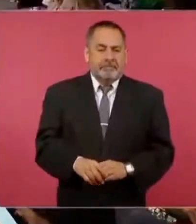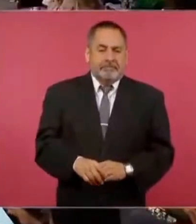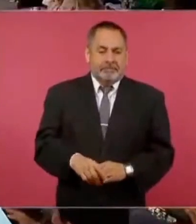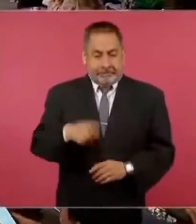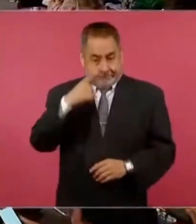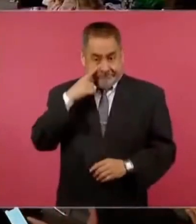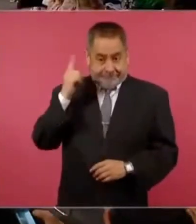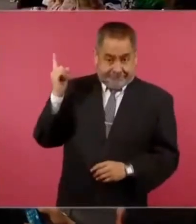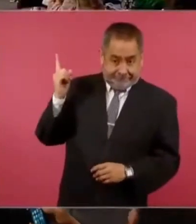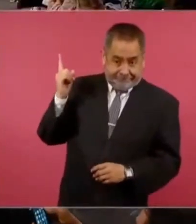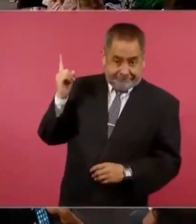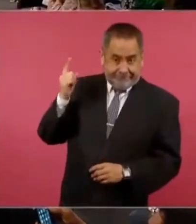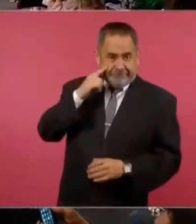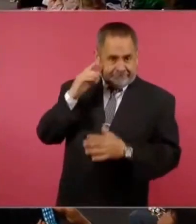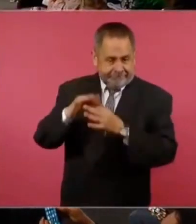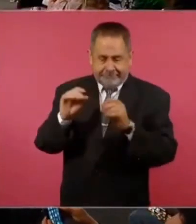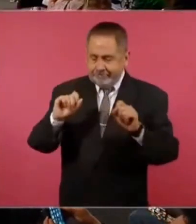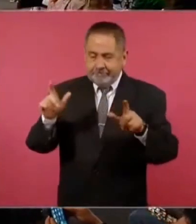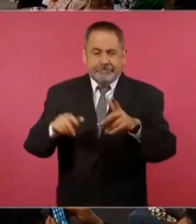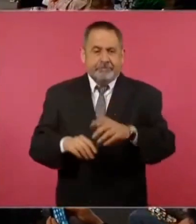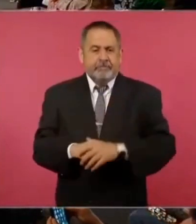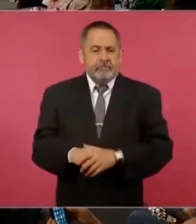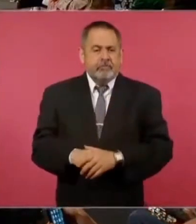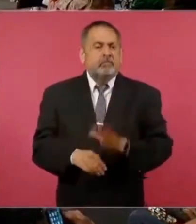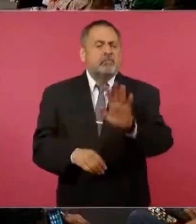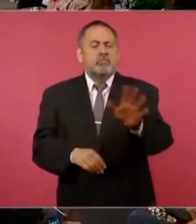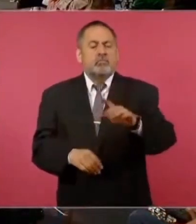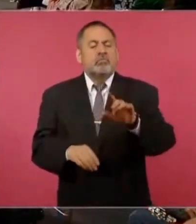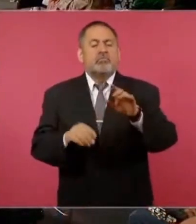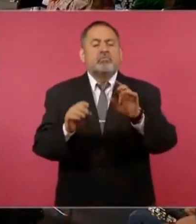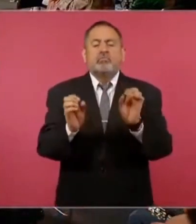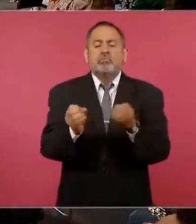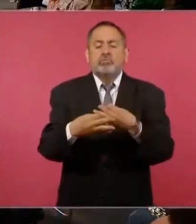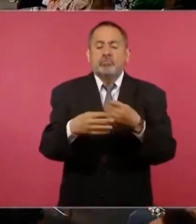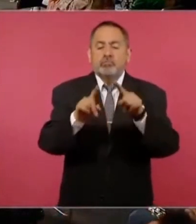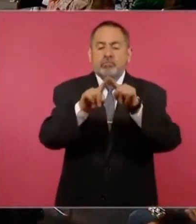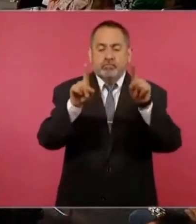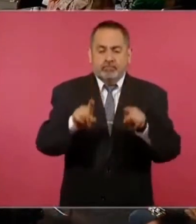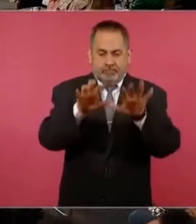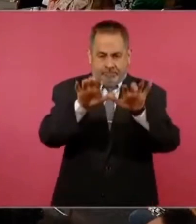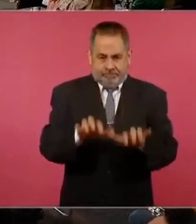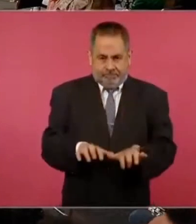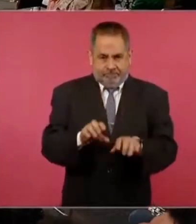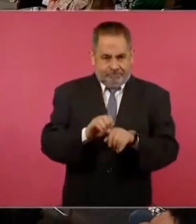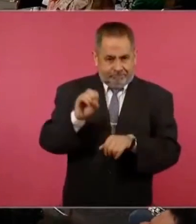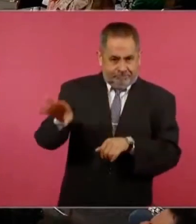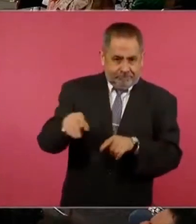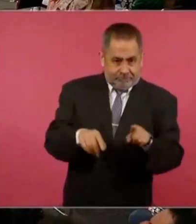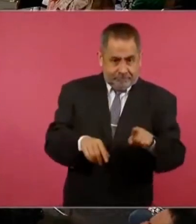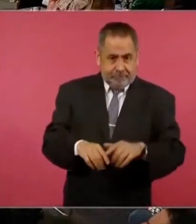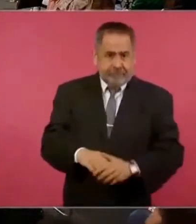Pero miren esto. No, pero quiero el oficio. Sí, el otro que está firmado.